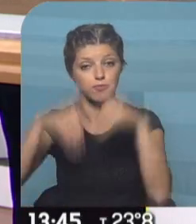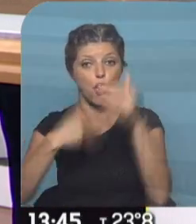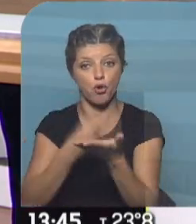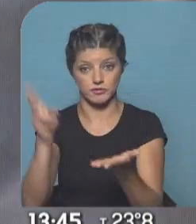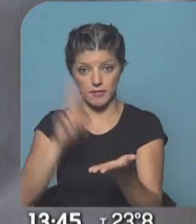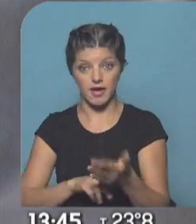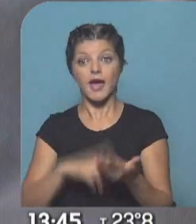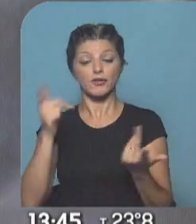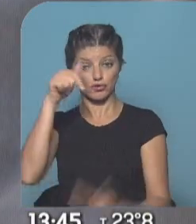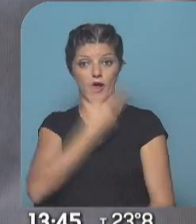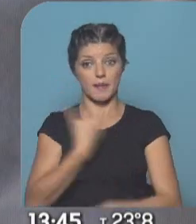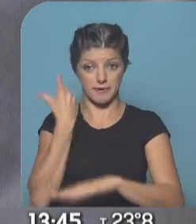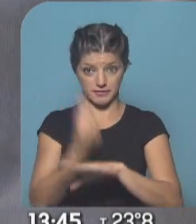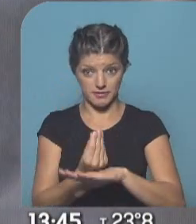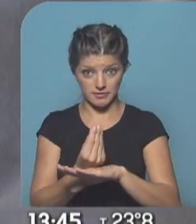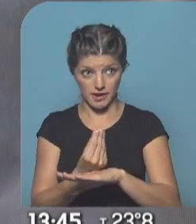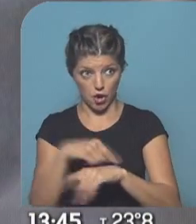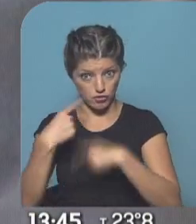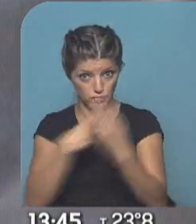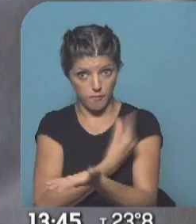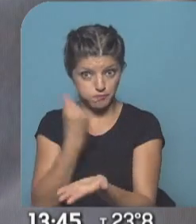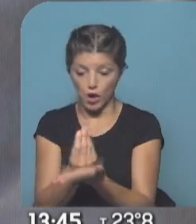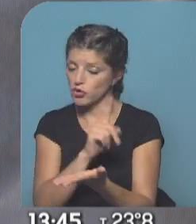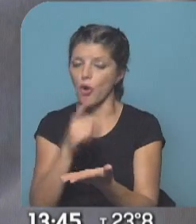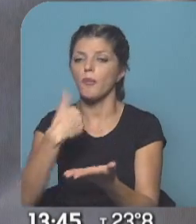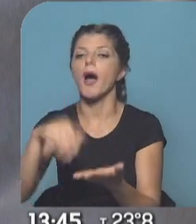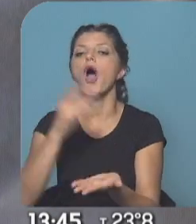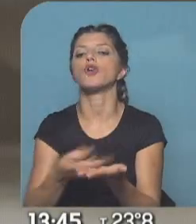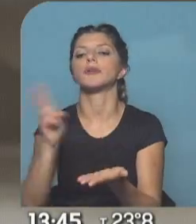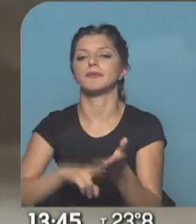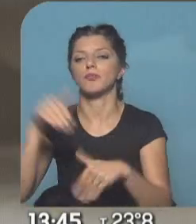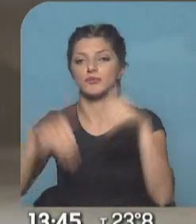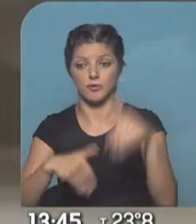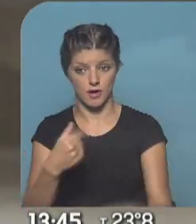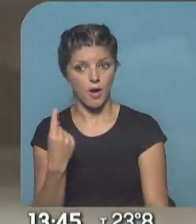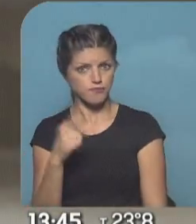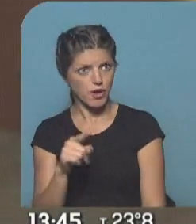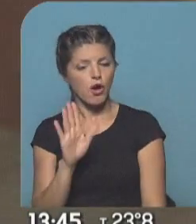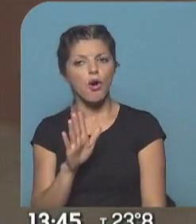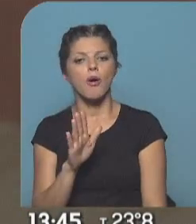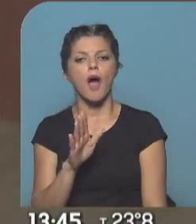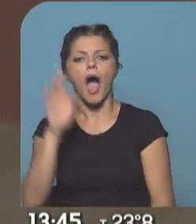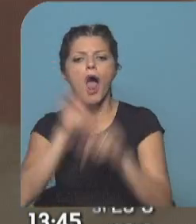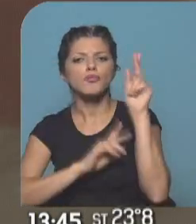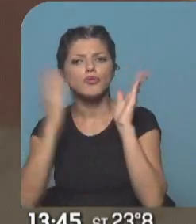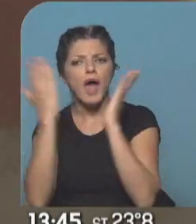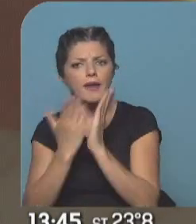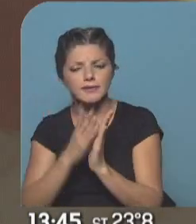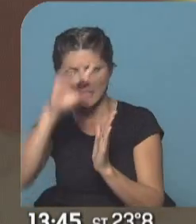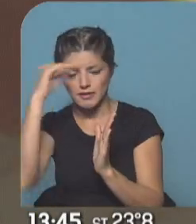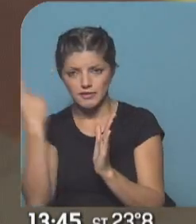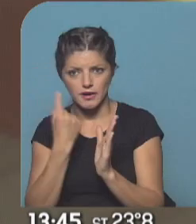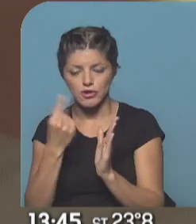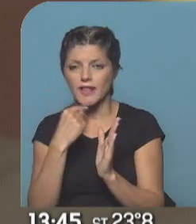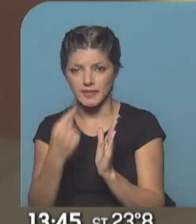actual presidente, no terminó siendo reelegido, sino que debe haber nuevas elecciones. Curioso en porque Kenia. los observadores internacionales habían dado por